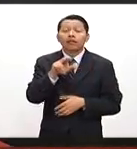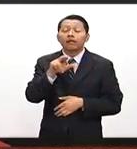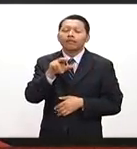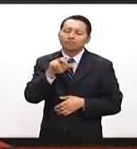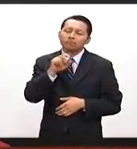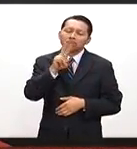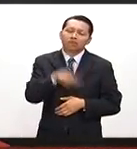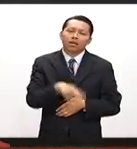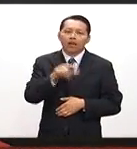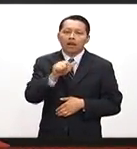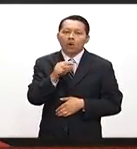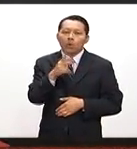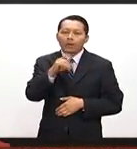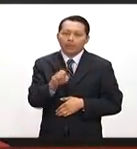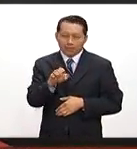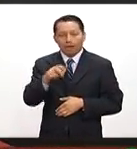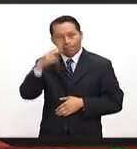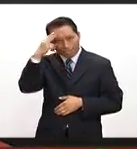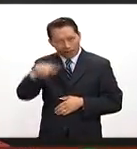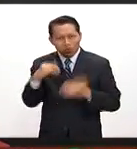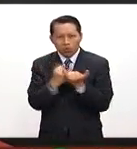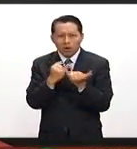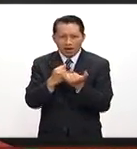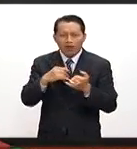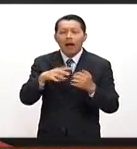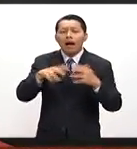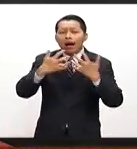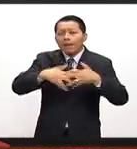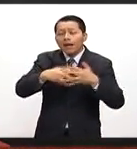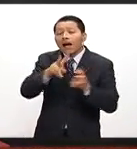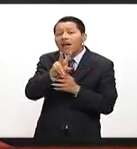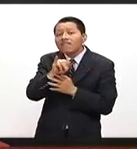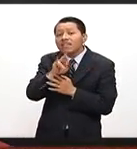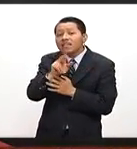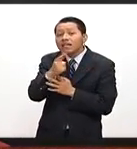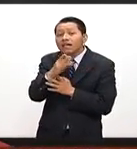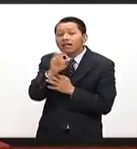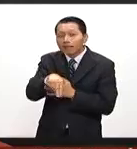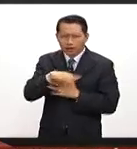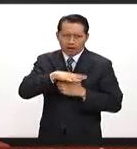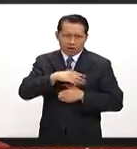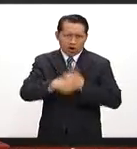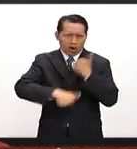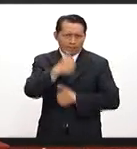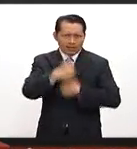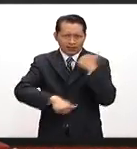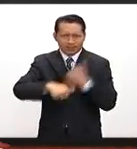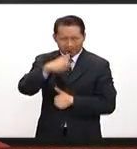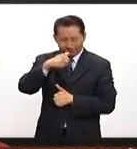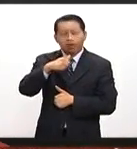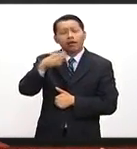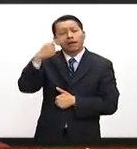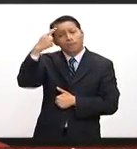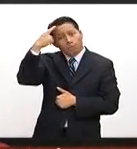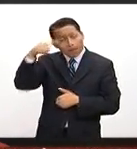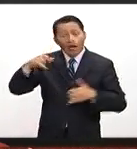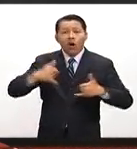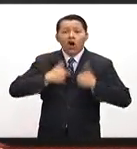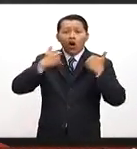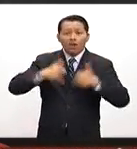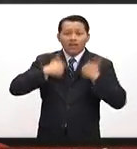y la empresa Virgin están convocando a una competencia de emprendedores a jóvenes universitarios